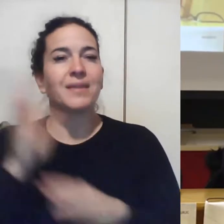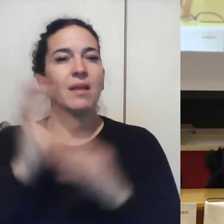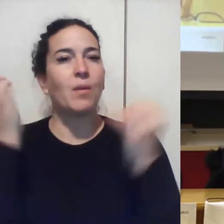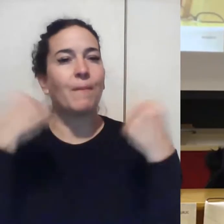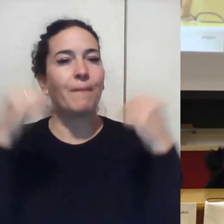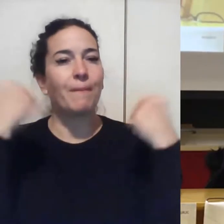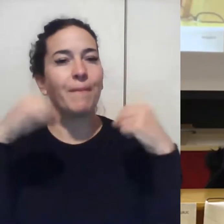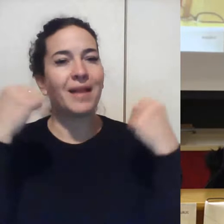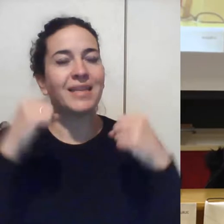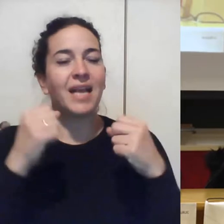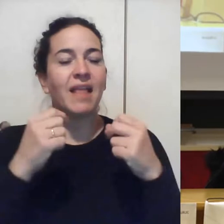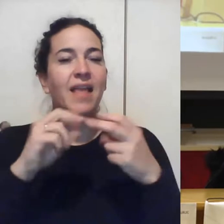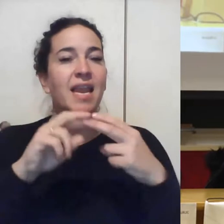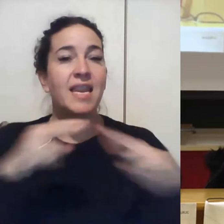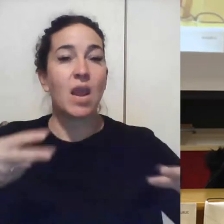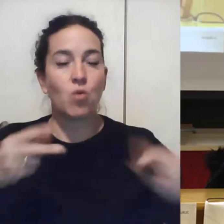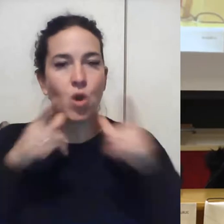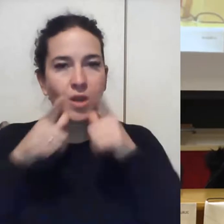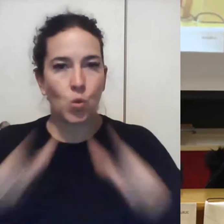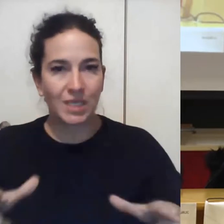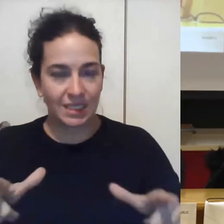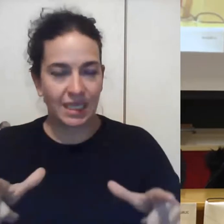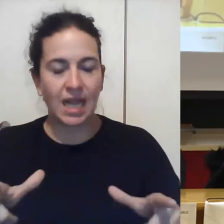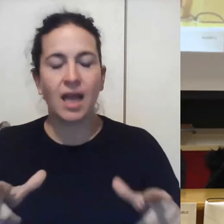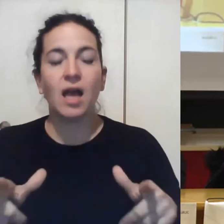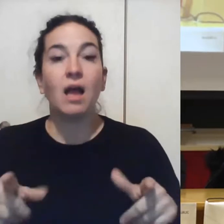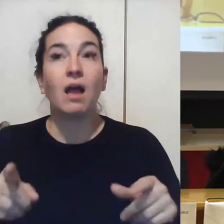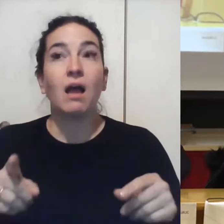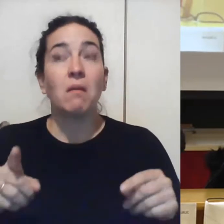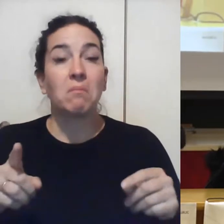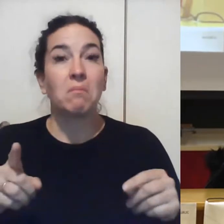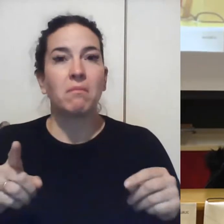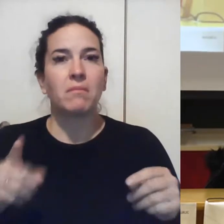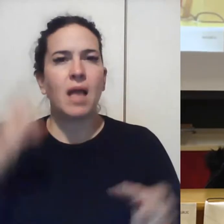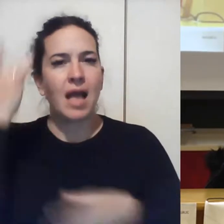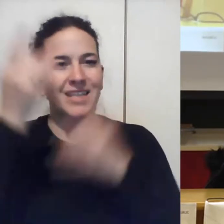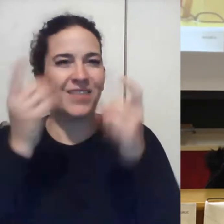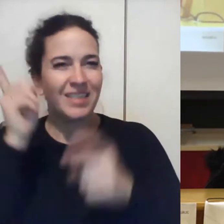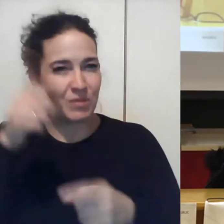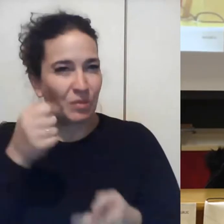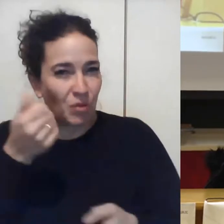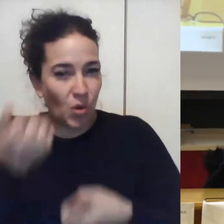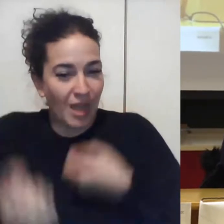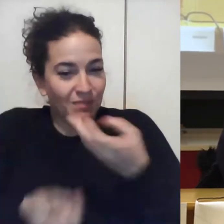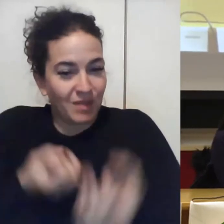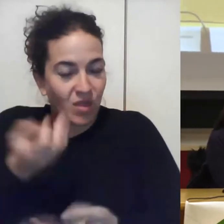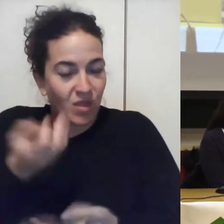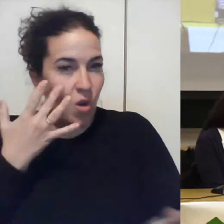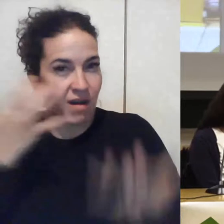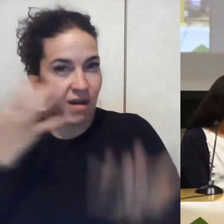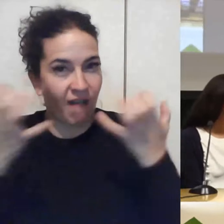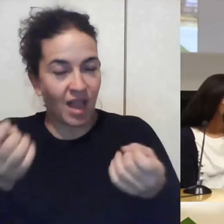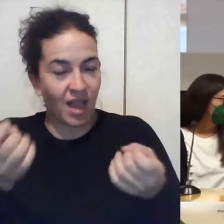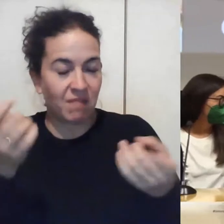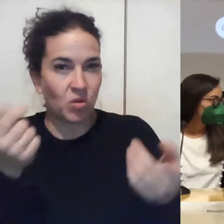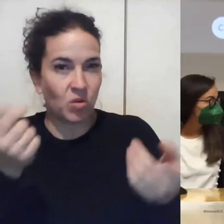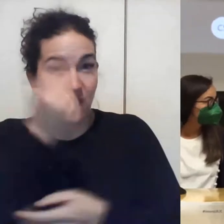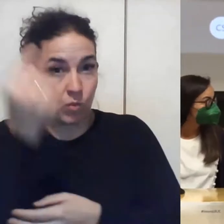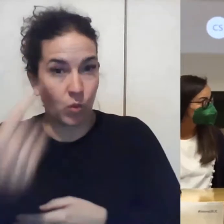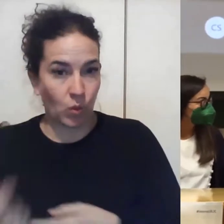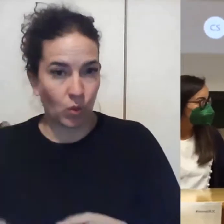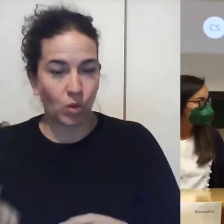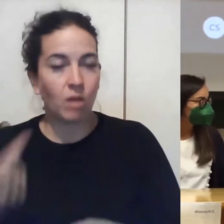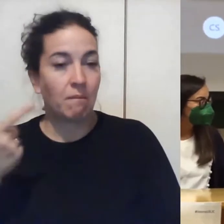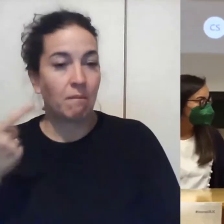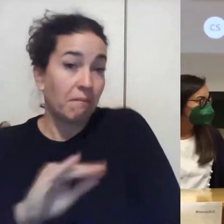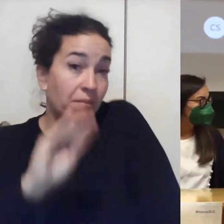de neurolingüística unas actividades que también tienen que ver un poco con la expresión gráfica, con el dibujo. Y yo te pregunto, porque a